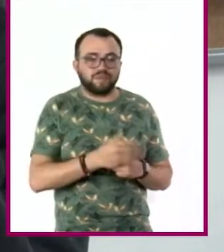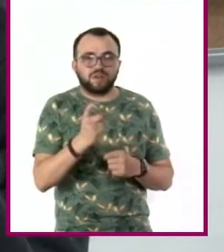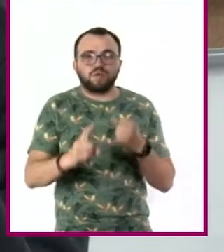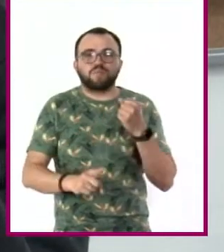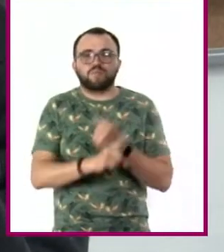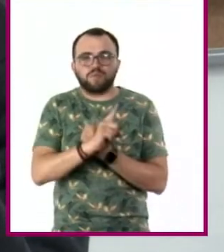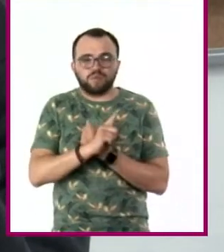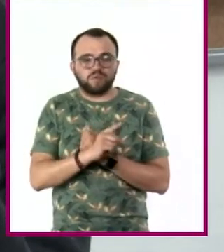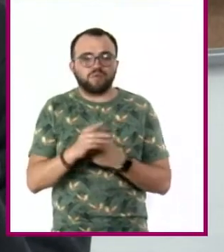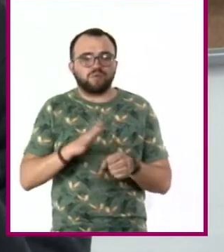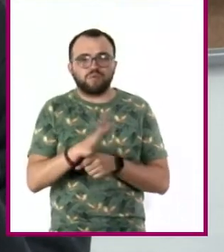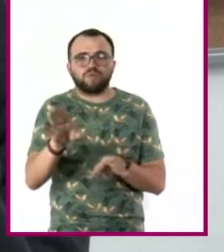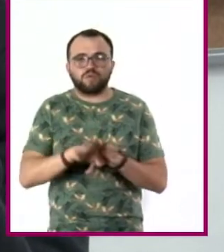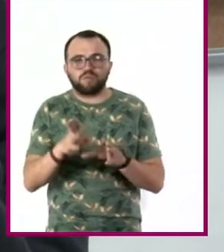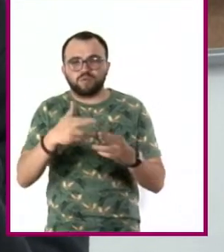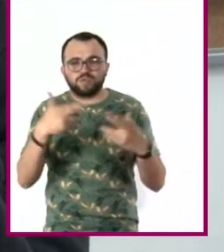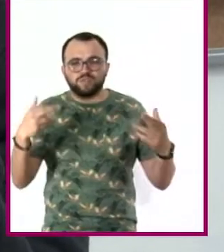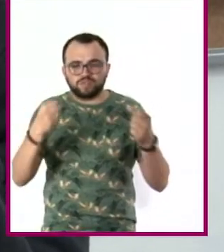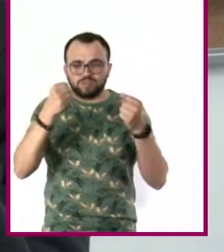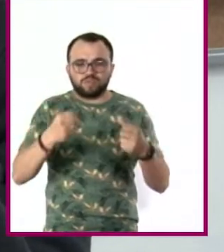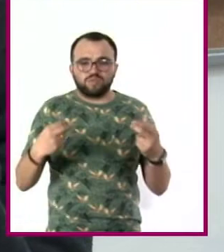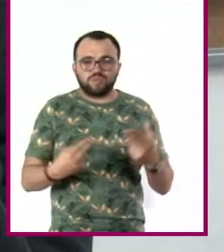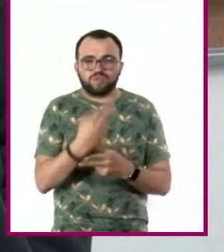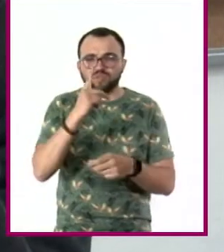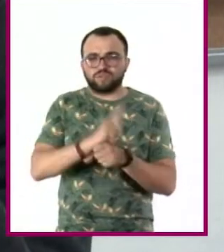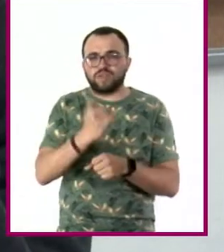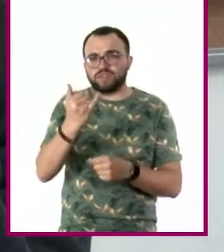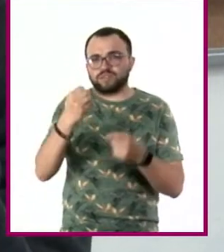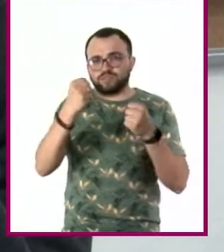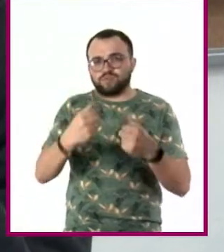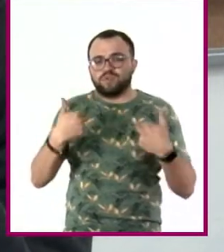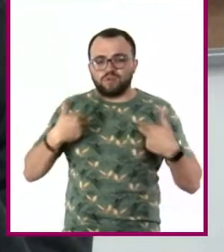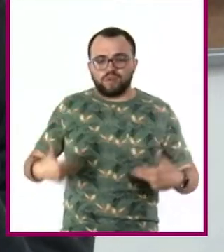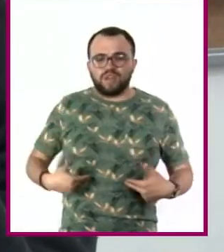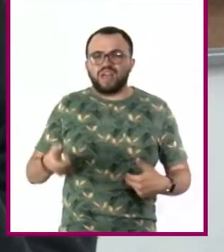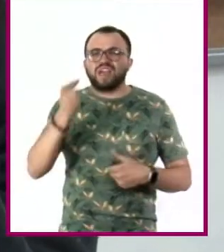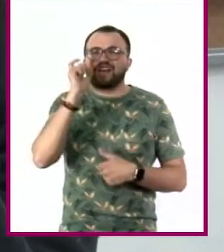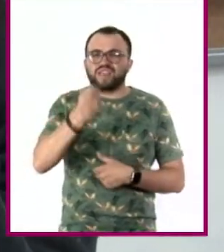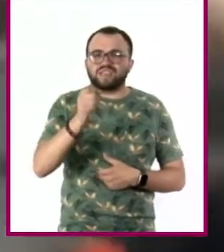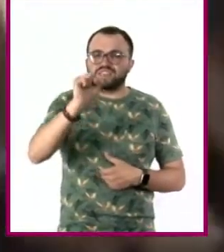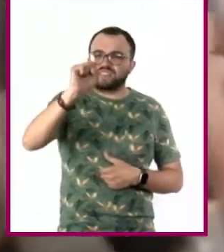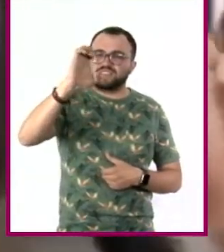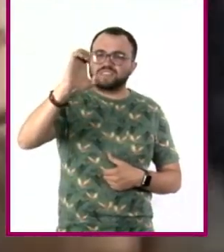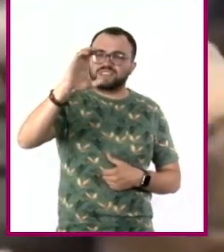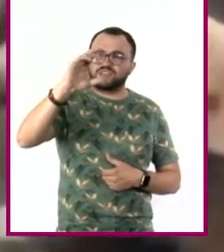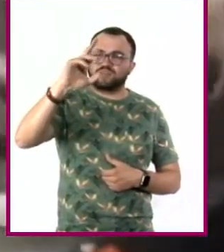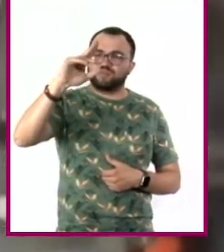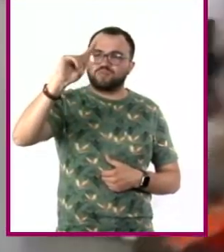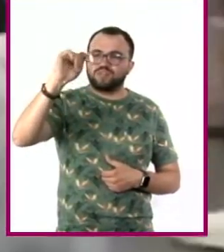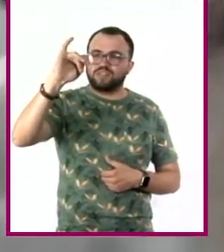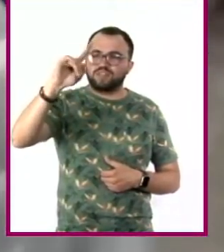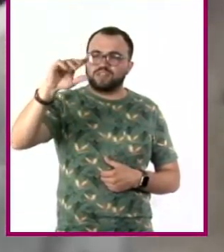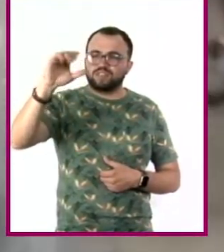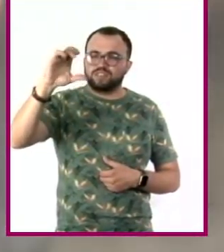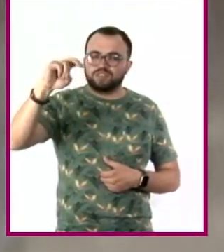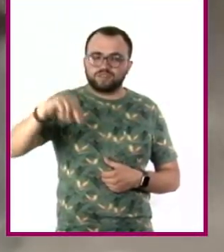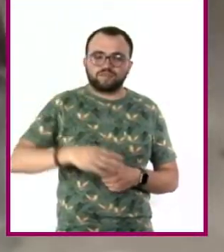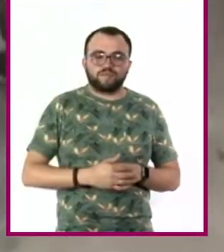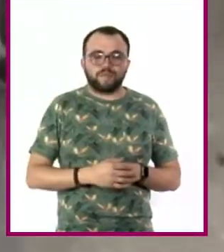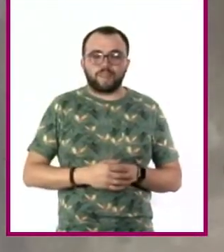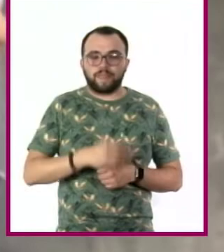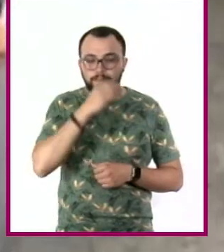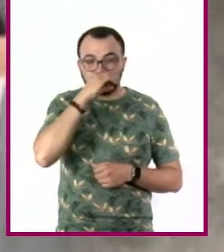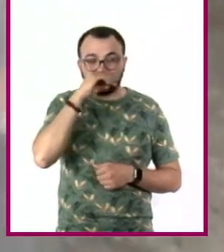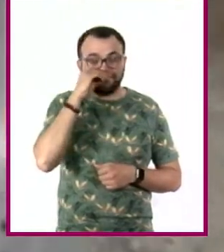lo relacionas con la seguridad nacional y la seguridad humana? ¿Y qué hay de la securitización? No se puede hablar de seguridad humana y llevar